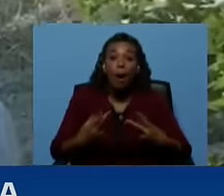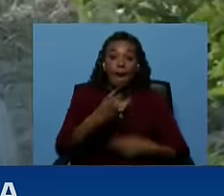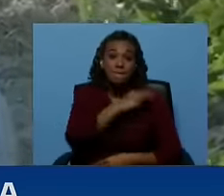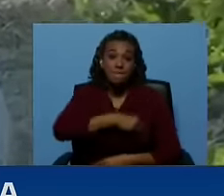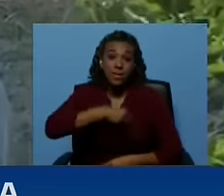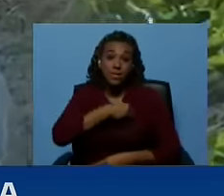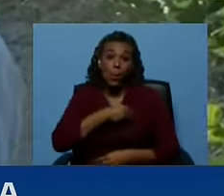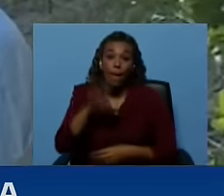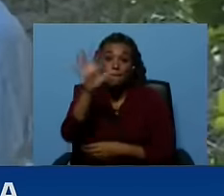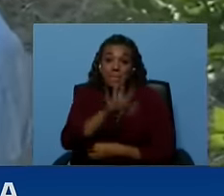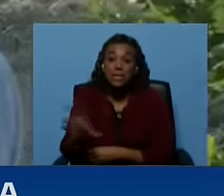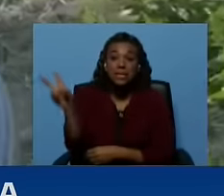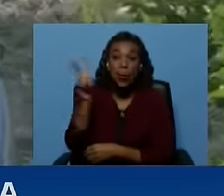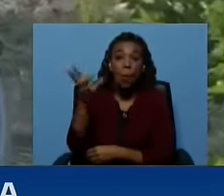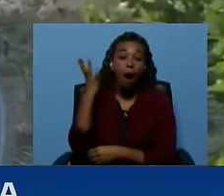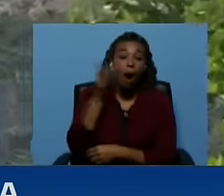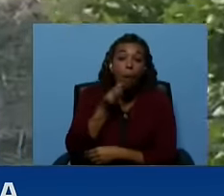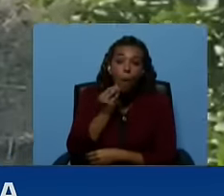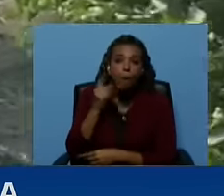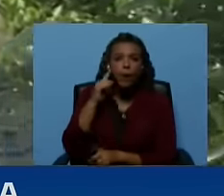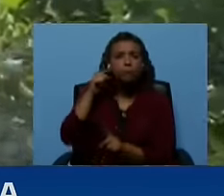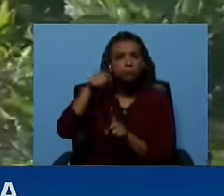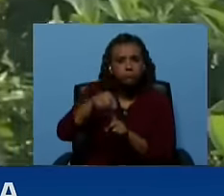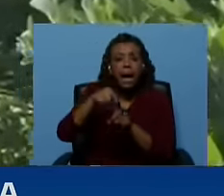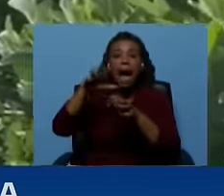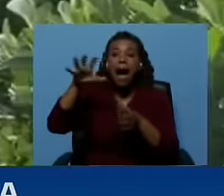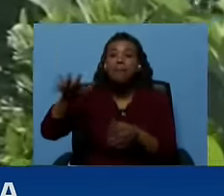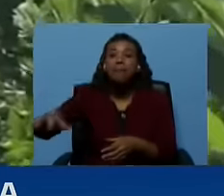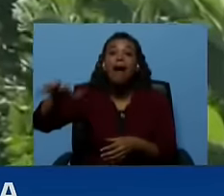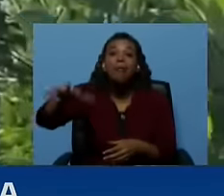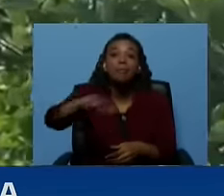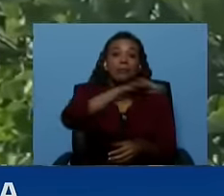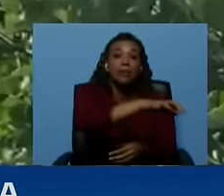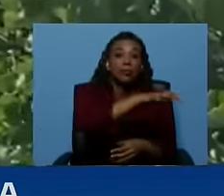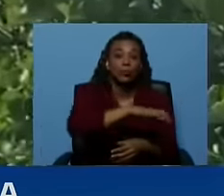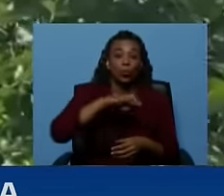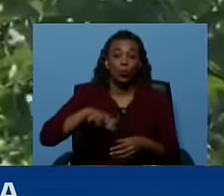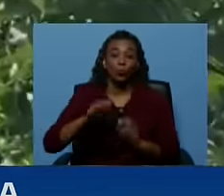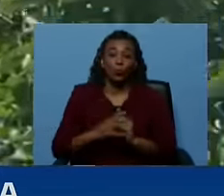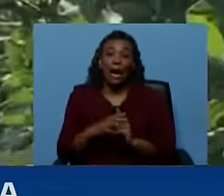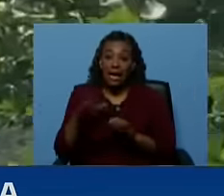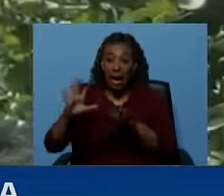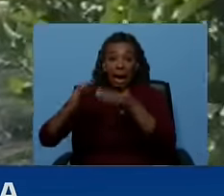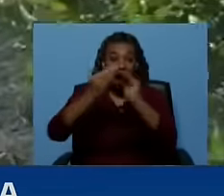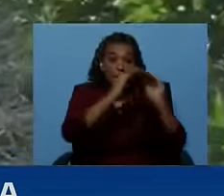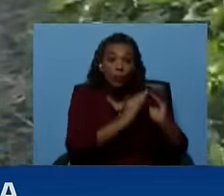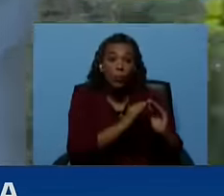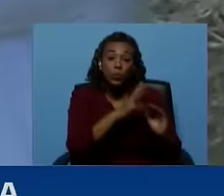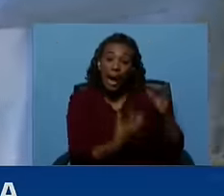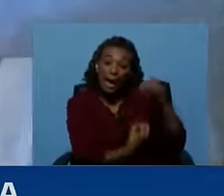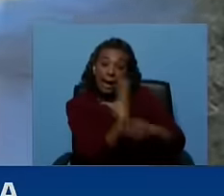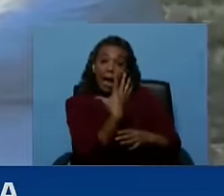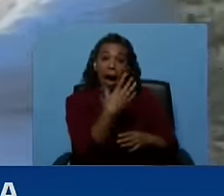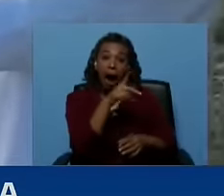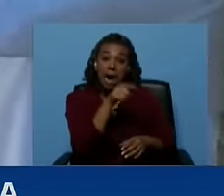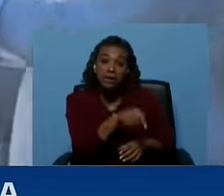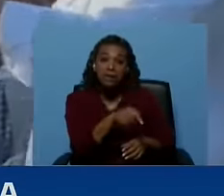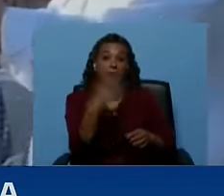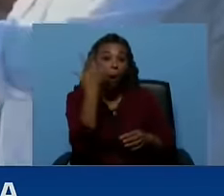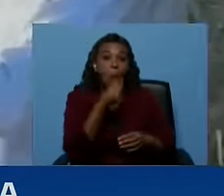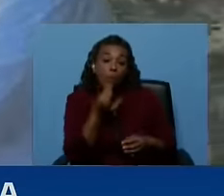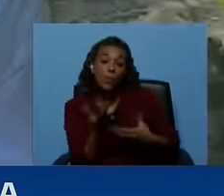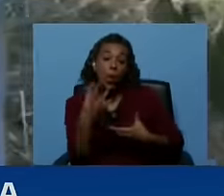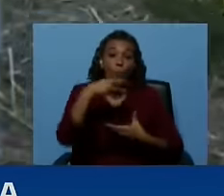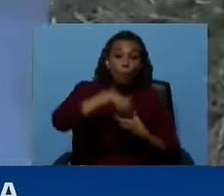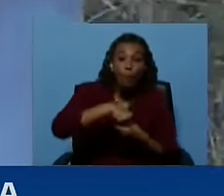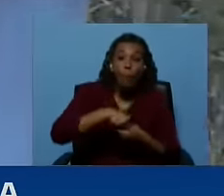misión Venezuela joven debe ser territorial la comuna consolidada es la base de apoyo fuerte